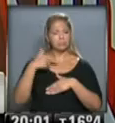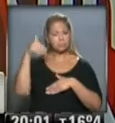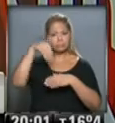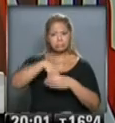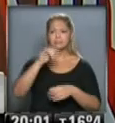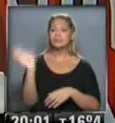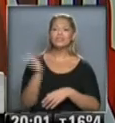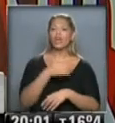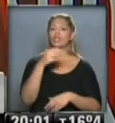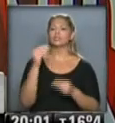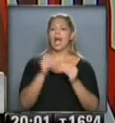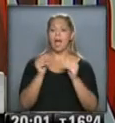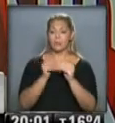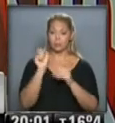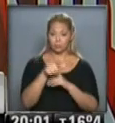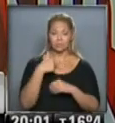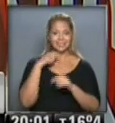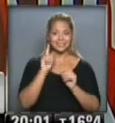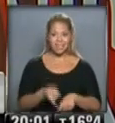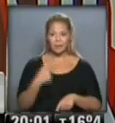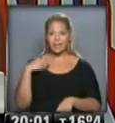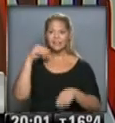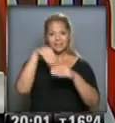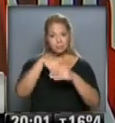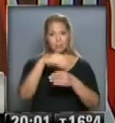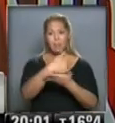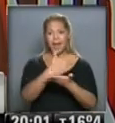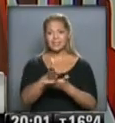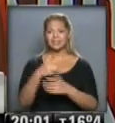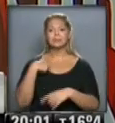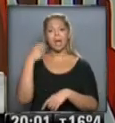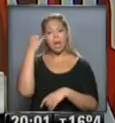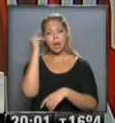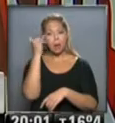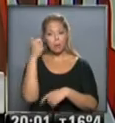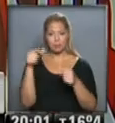amigos, realmente que además están plasmados en la película por idea